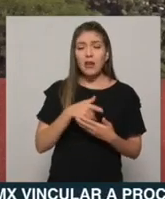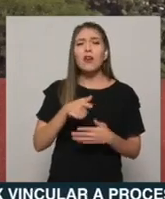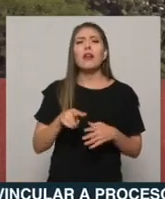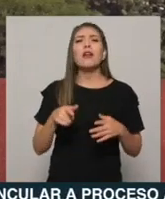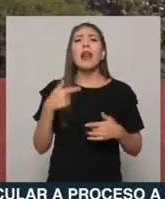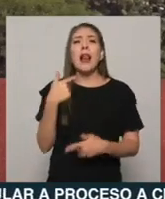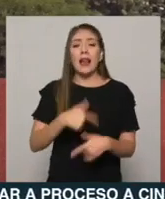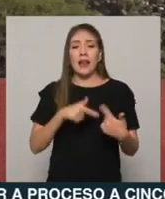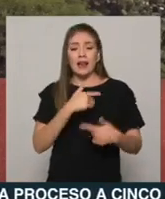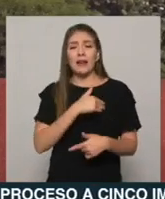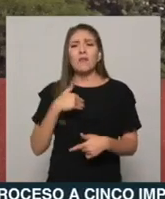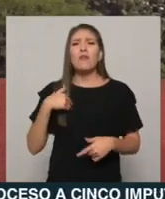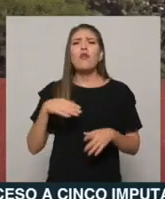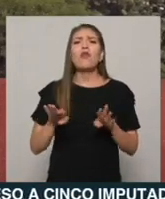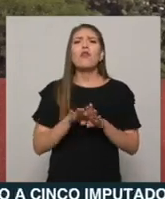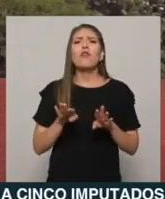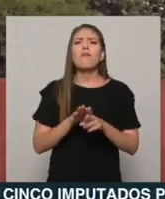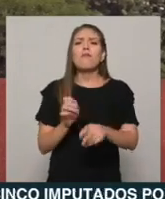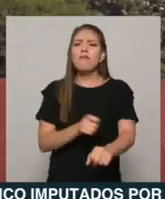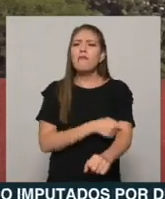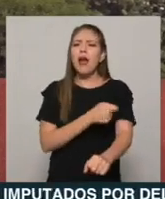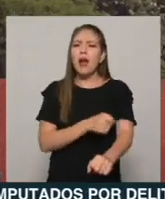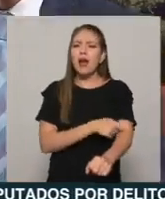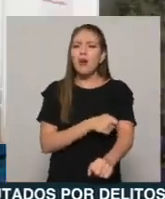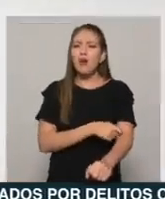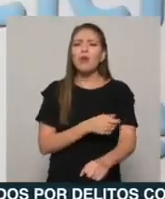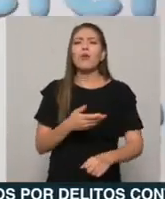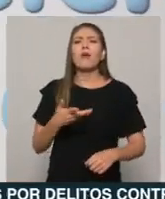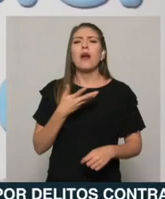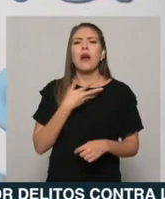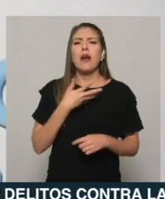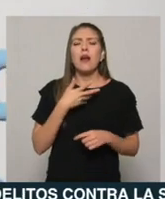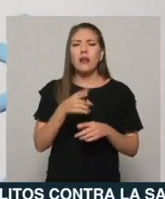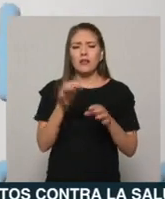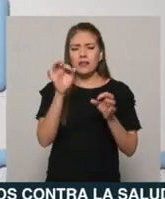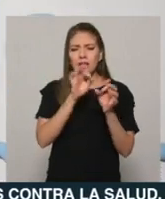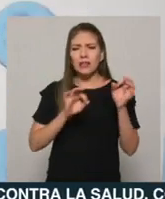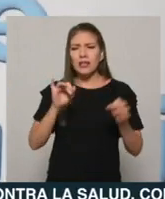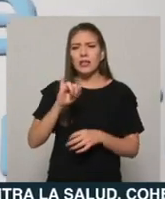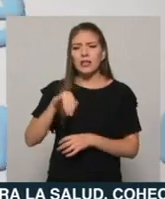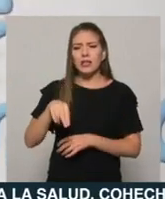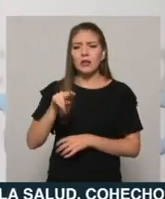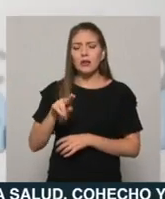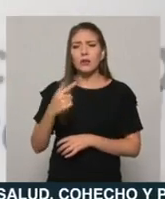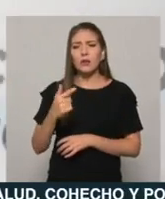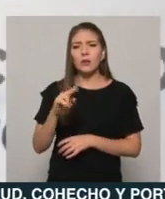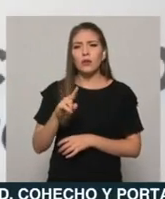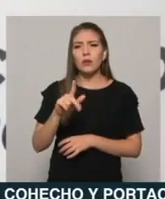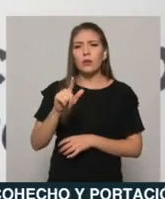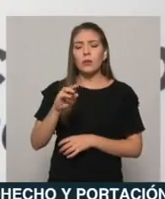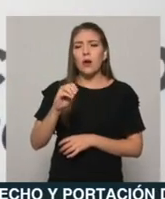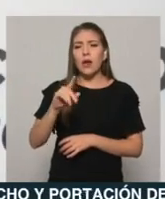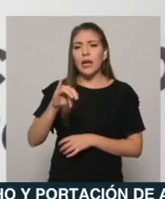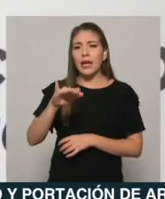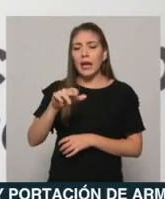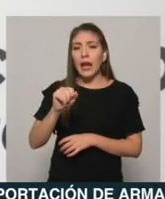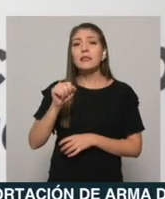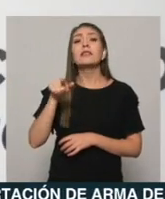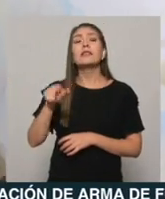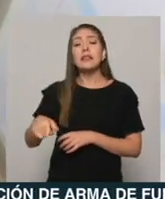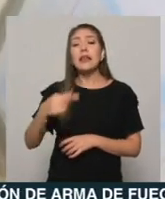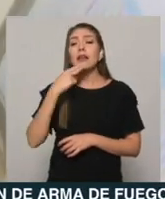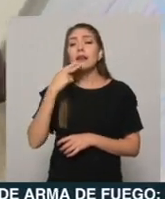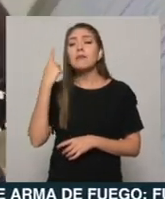la leche materna. Contiene inmunoglobulinas que son las que van a defender de infecciones respiratorias,